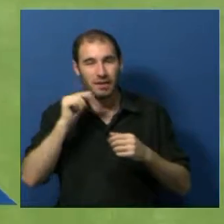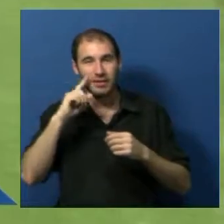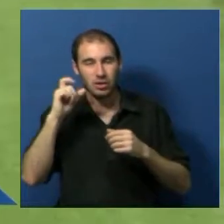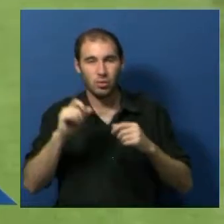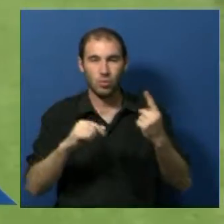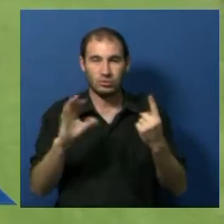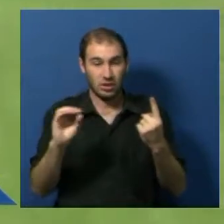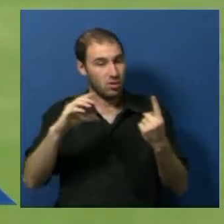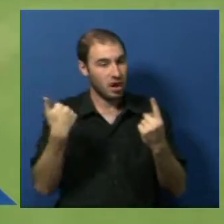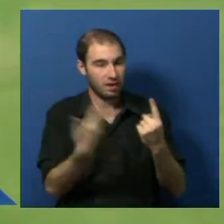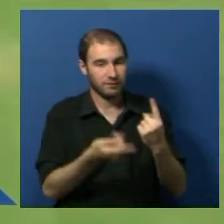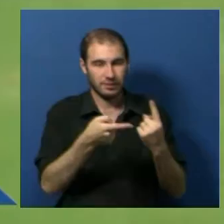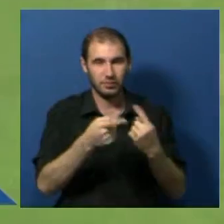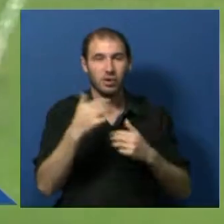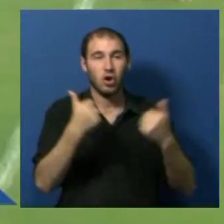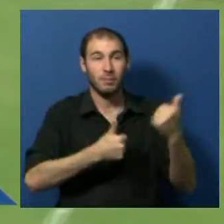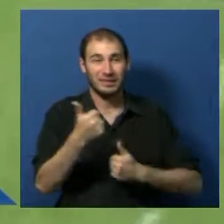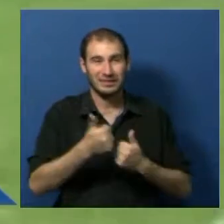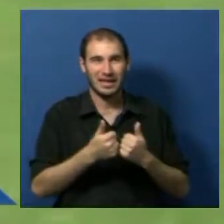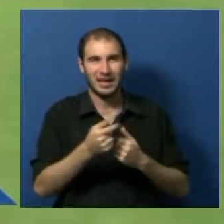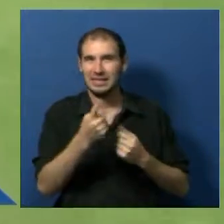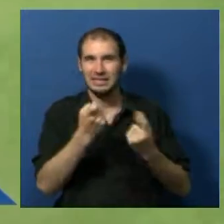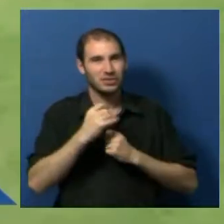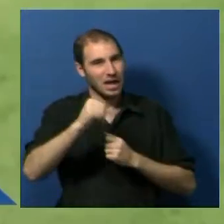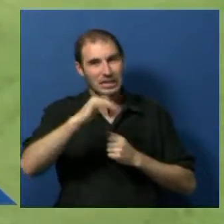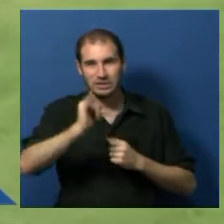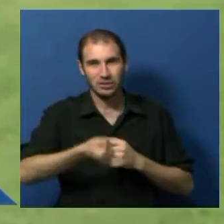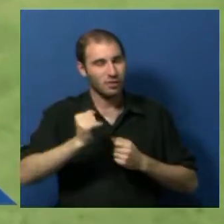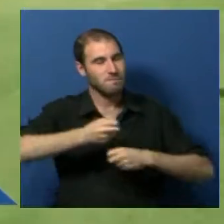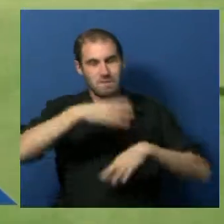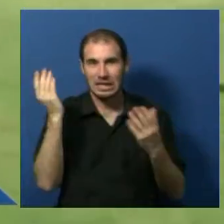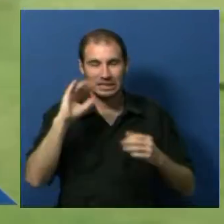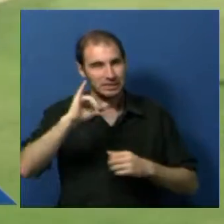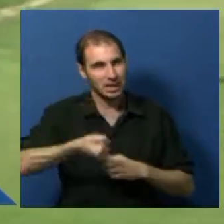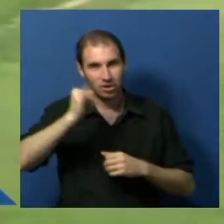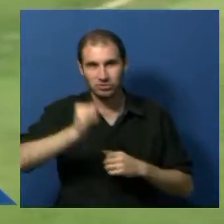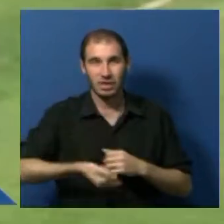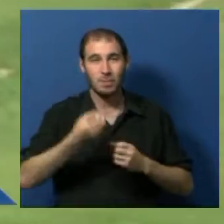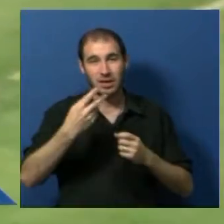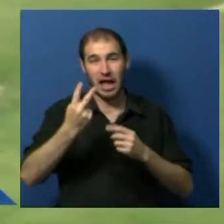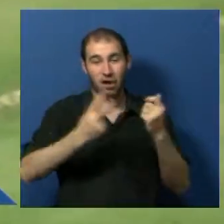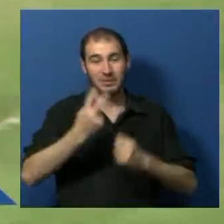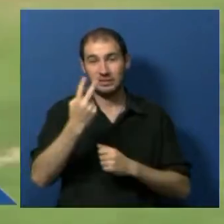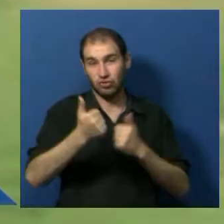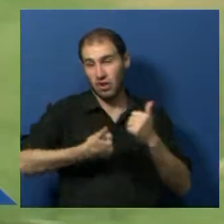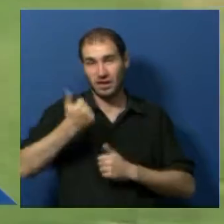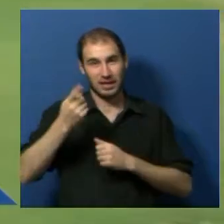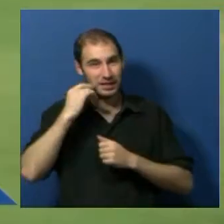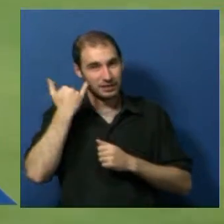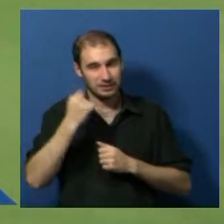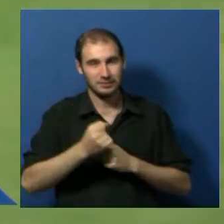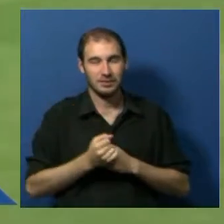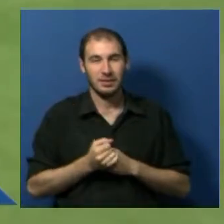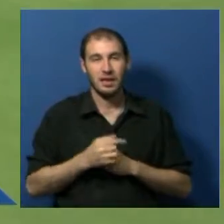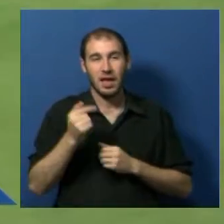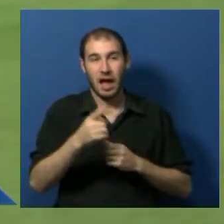Lincoln 1-0 en un partido que por ahí era necesario ganarlo como sea, porque ya había ganado dos partidos, porque iba a